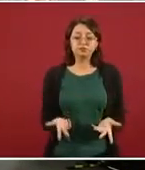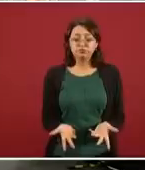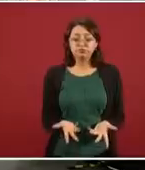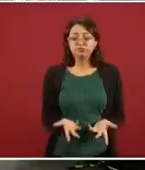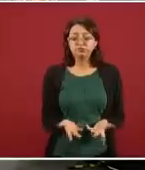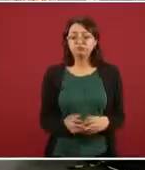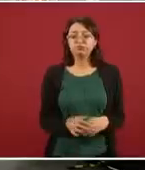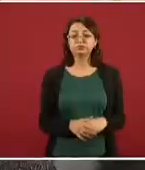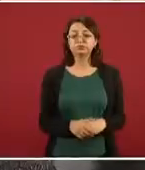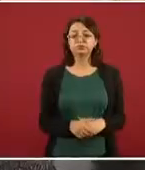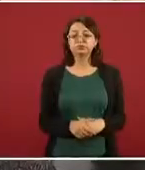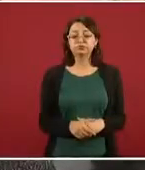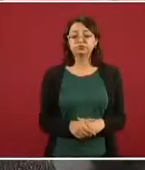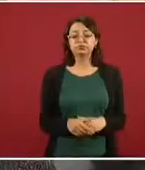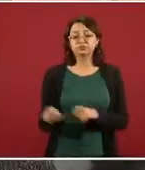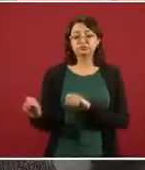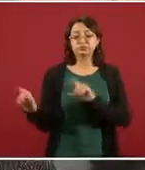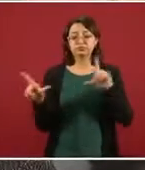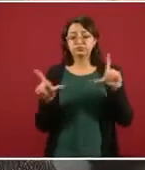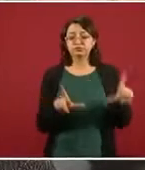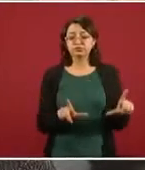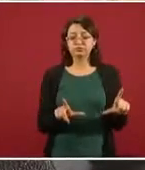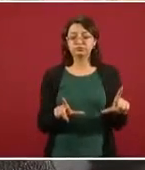Si ponen la anterior.